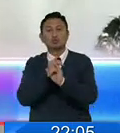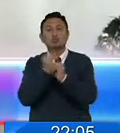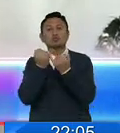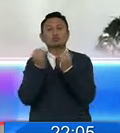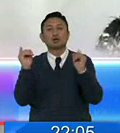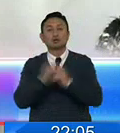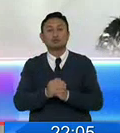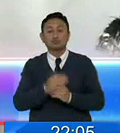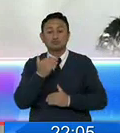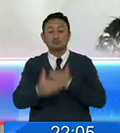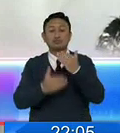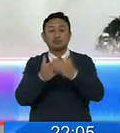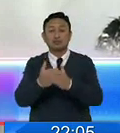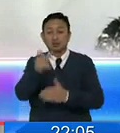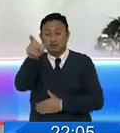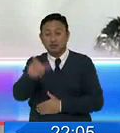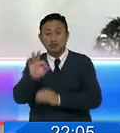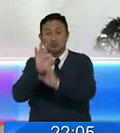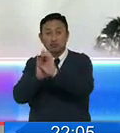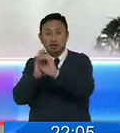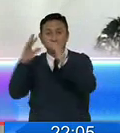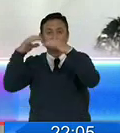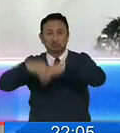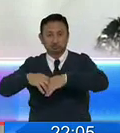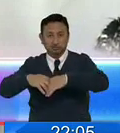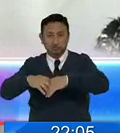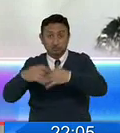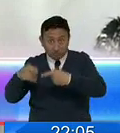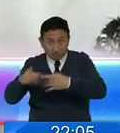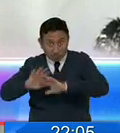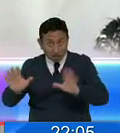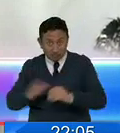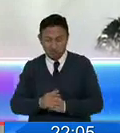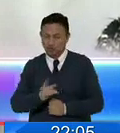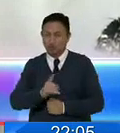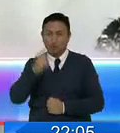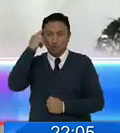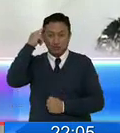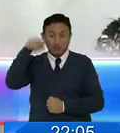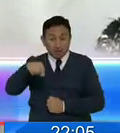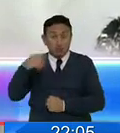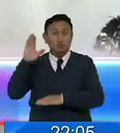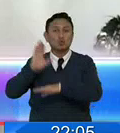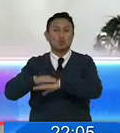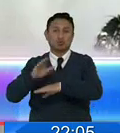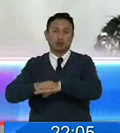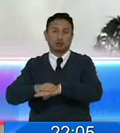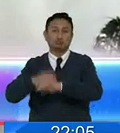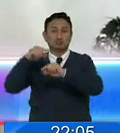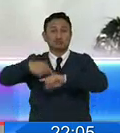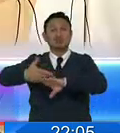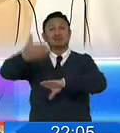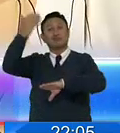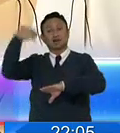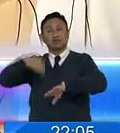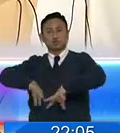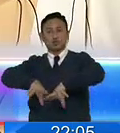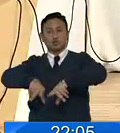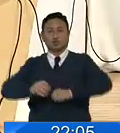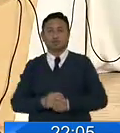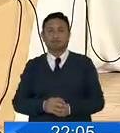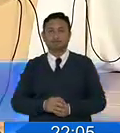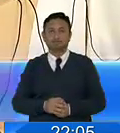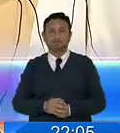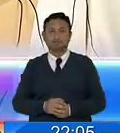llevó a la debacle institucional, y no solo a eso, sino que yo creo que son los responsables de la corrupción. Mientras tanto,